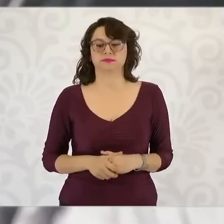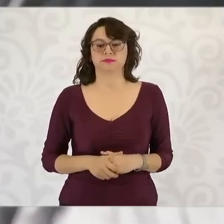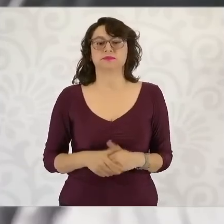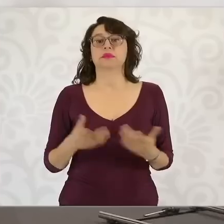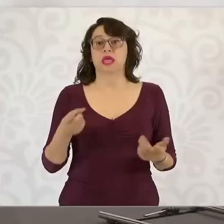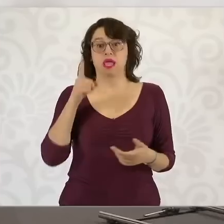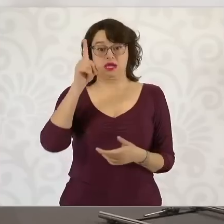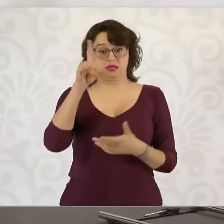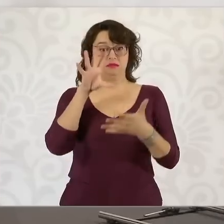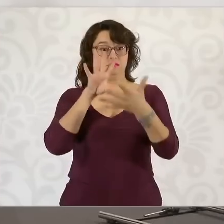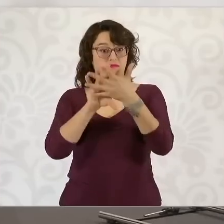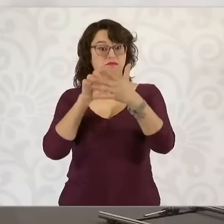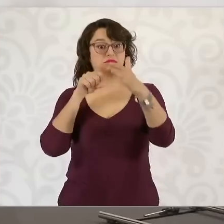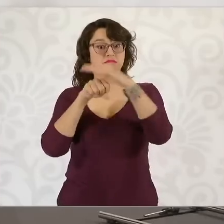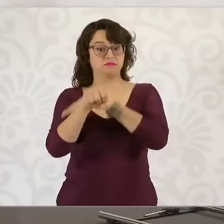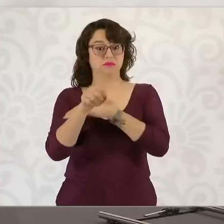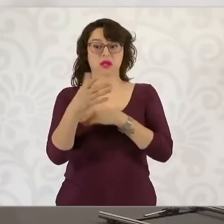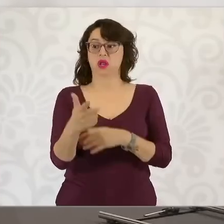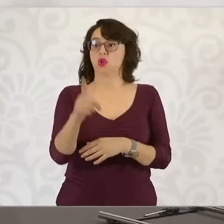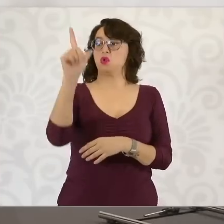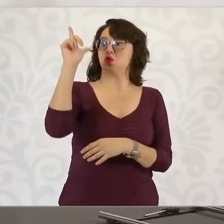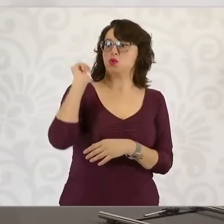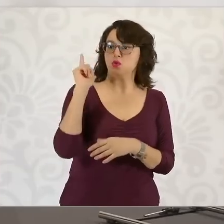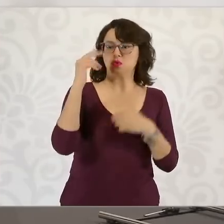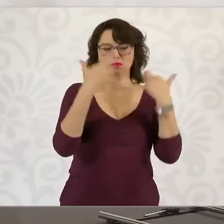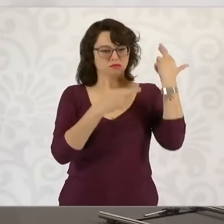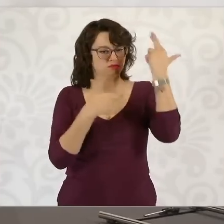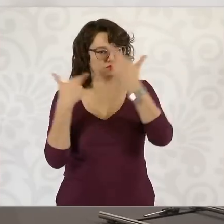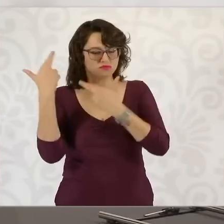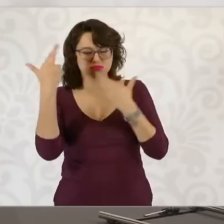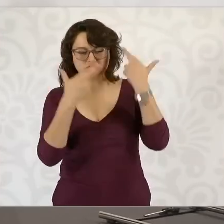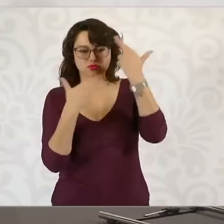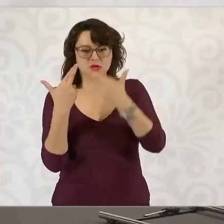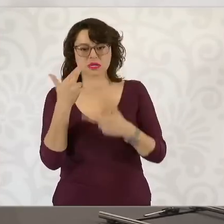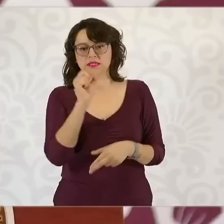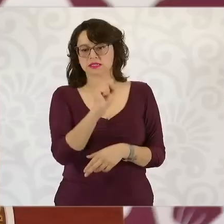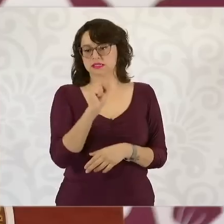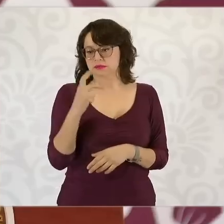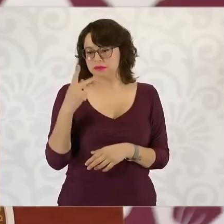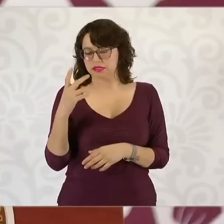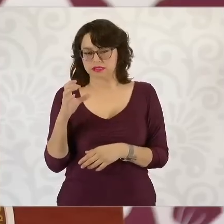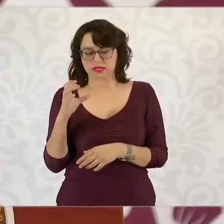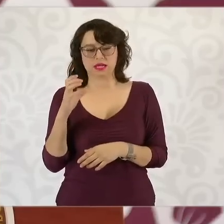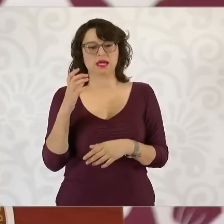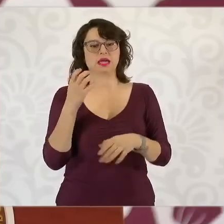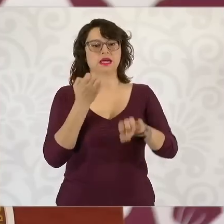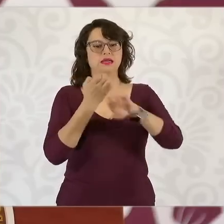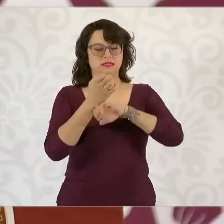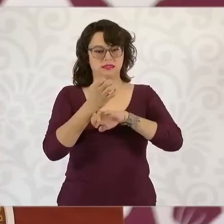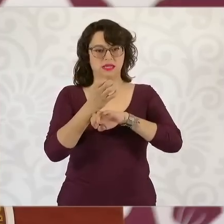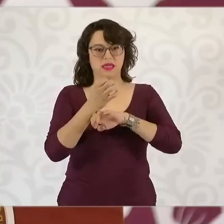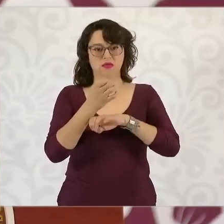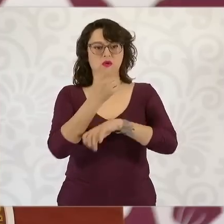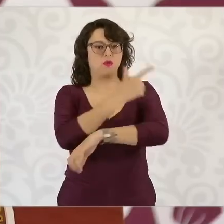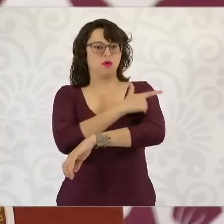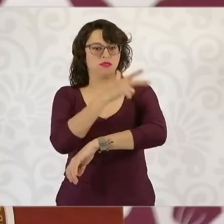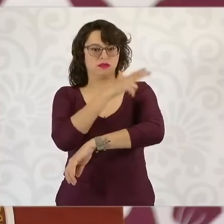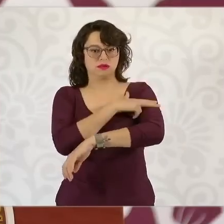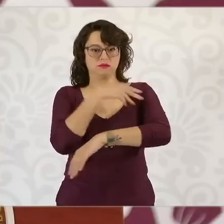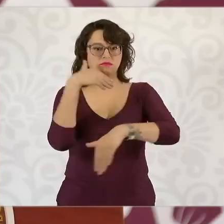dicho penal estatal, el pasado lunes se realizó un operativo de la Secretaría de Seguridad del Estado con apoyo de la Guardia